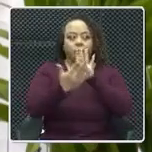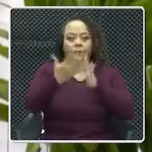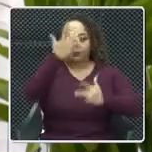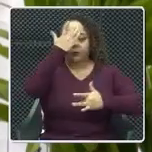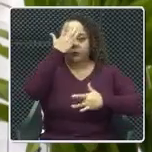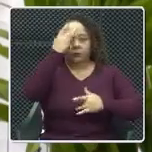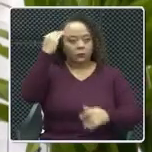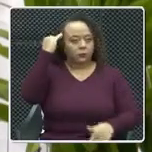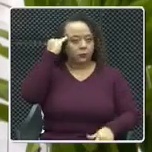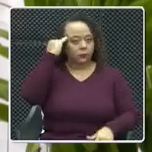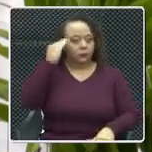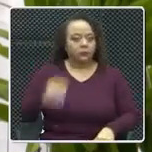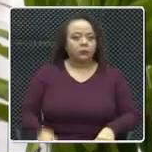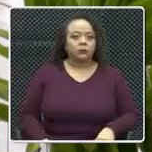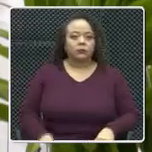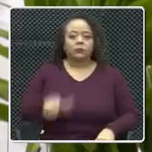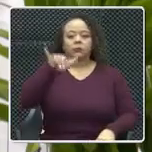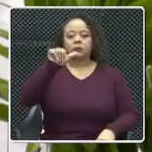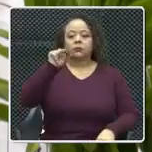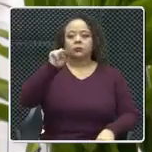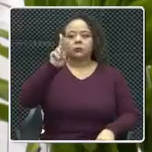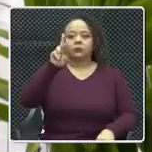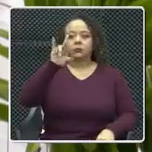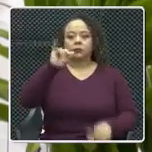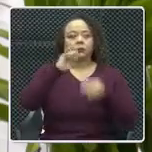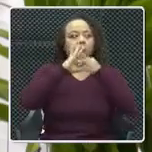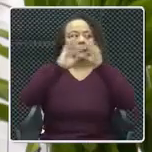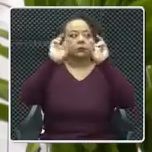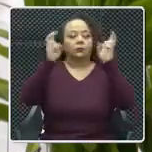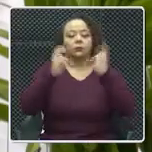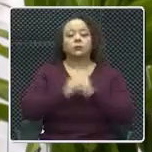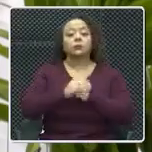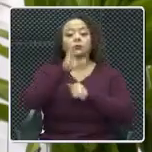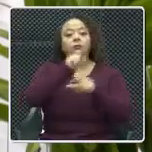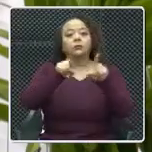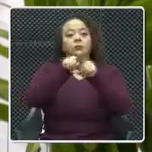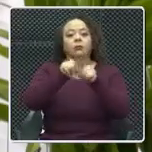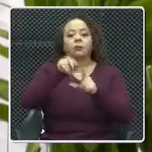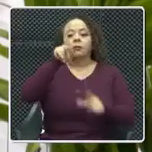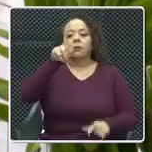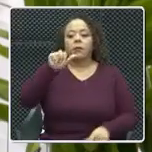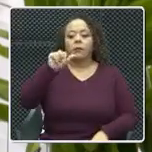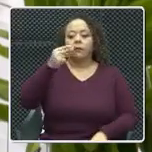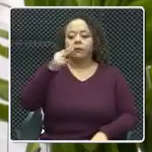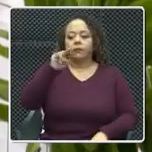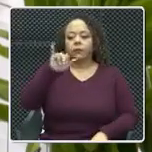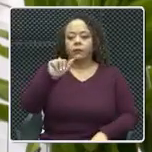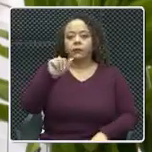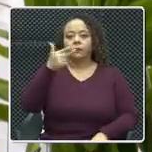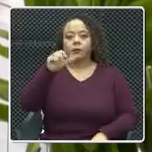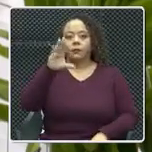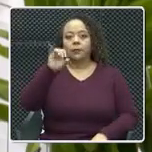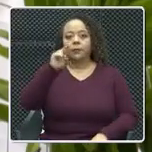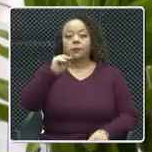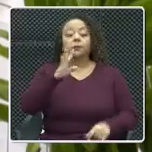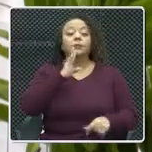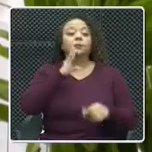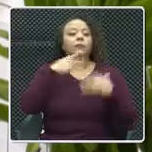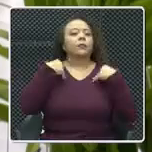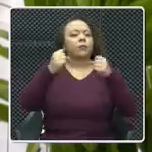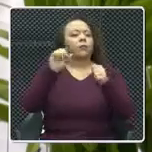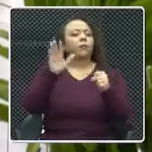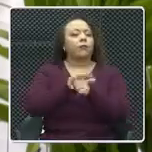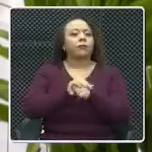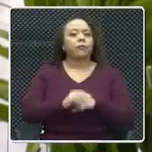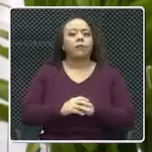mentales. Nos habló Yanuri Guzmán sobre este tema. También doña Katia Chacón nos habló sobre la salud integral